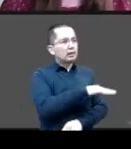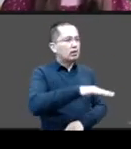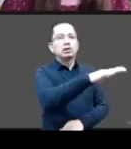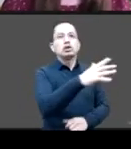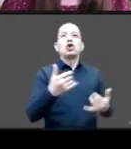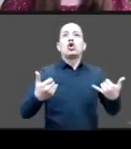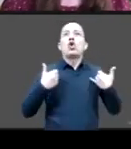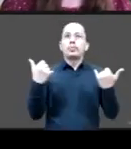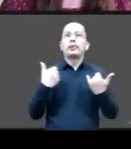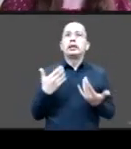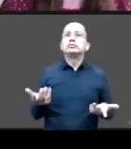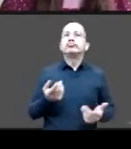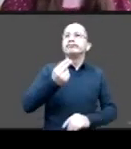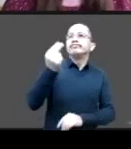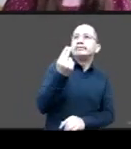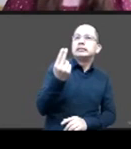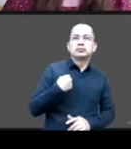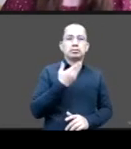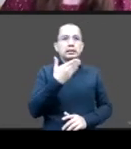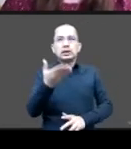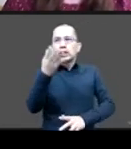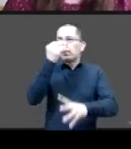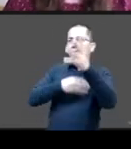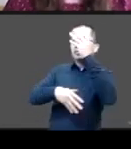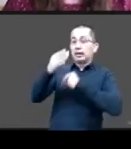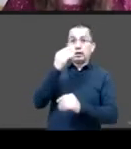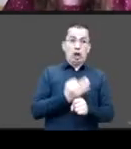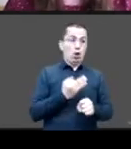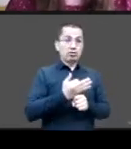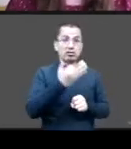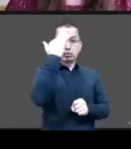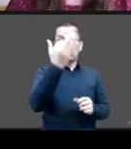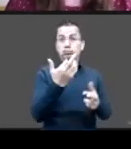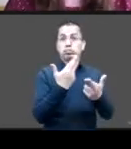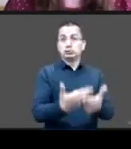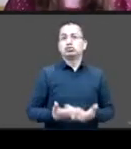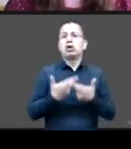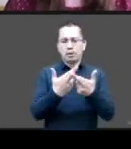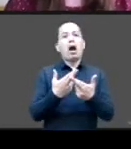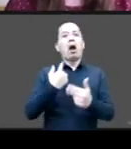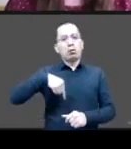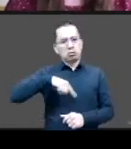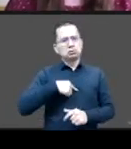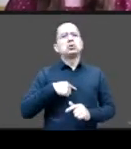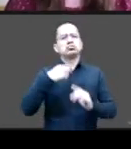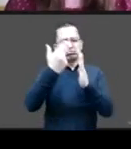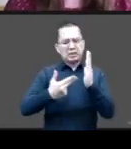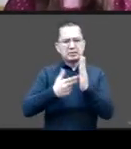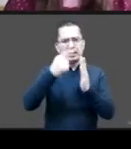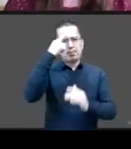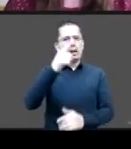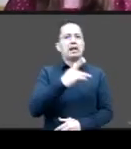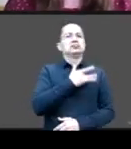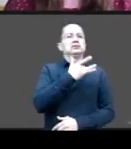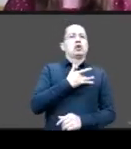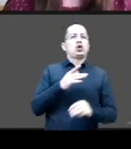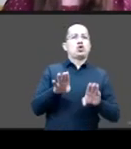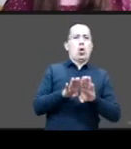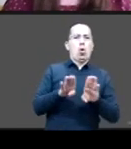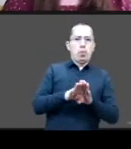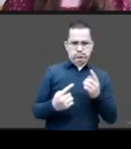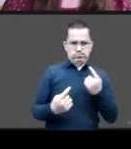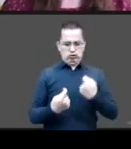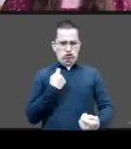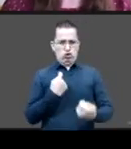tenían justo algunos este tiempo para hacerlo y pues tenemos talleres sobre la afectividad manejo de emociones y sentimientos